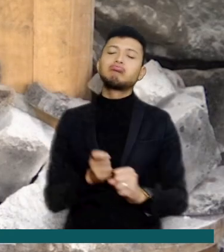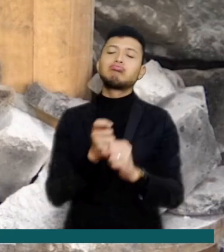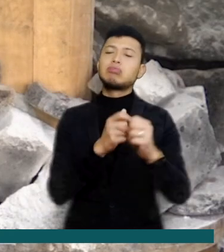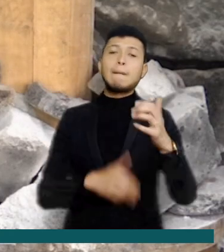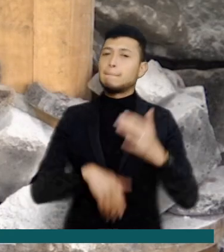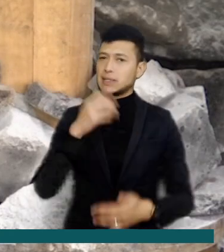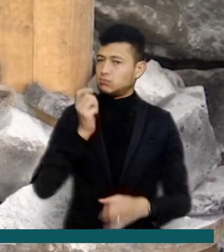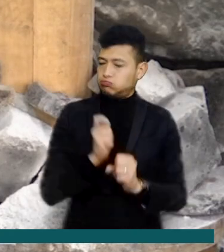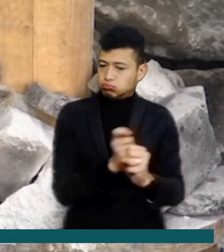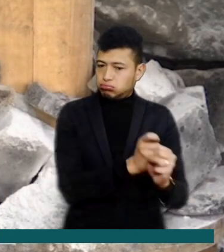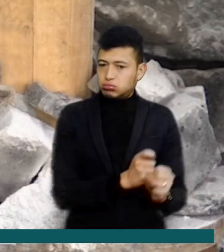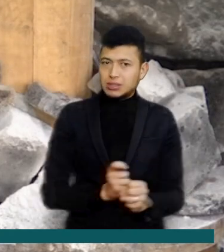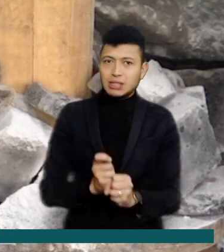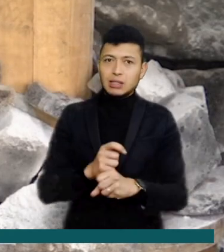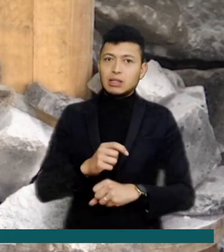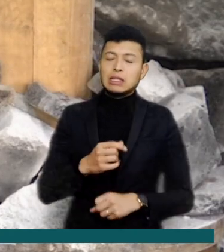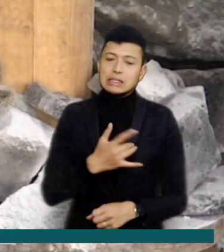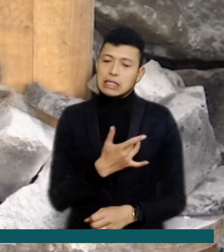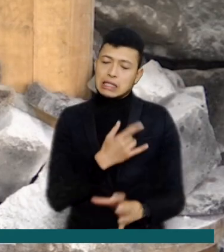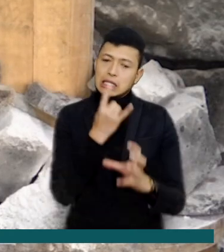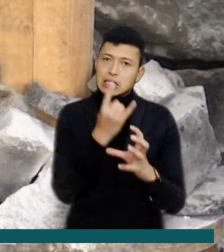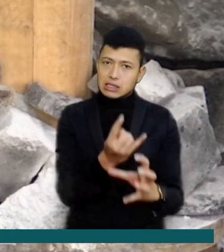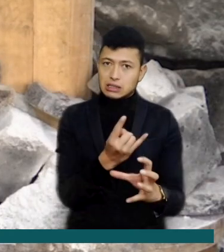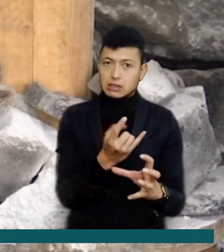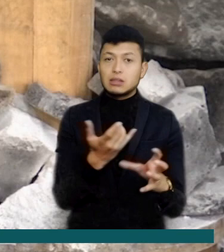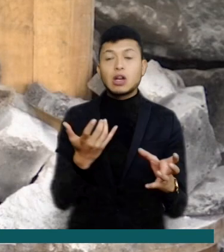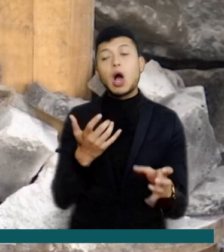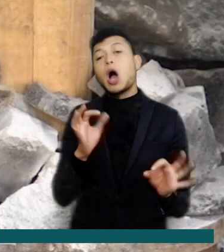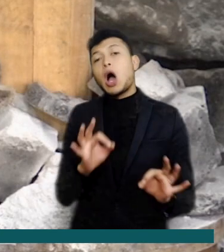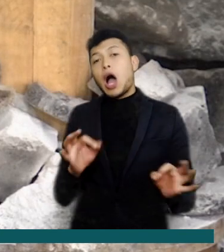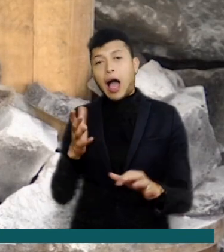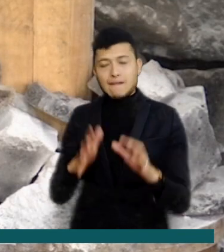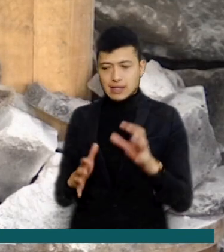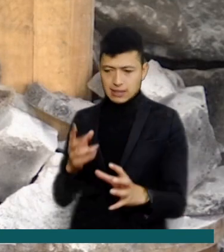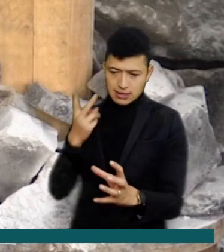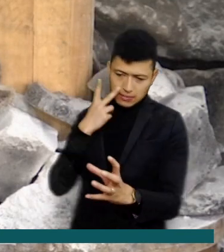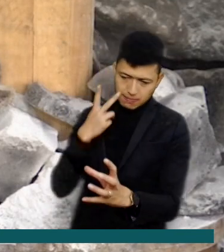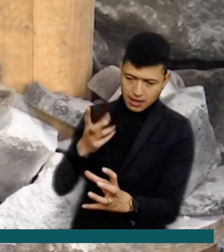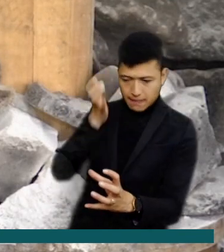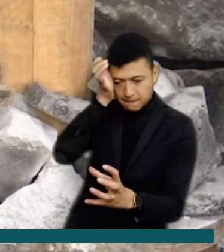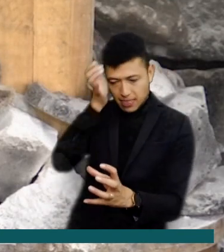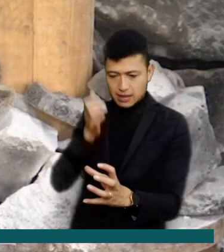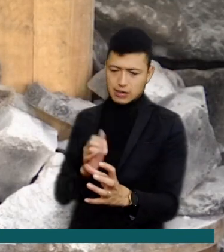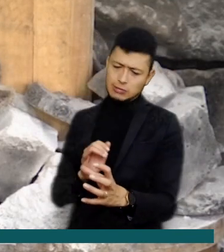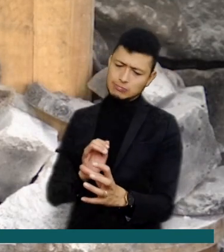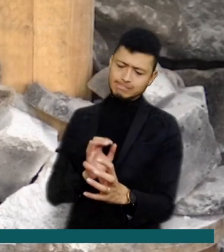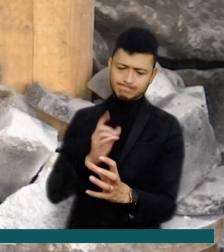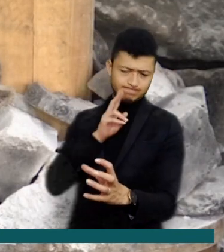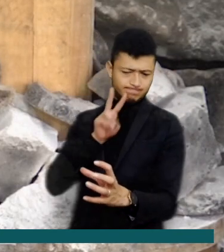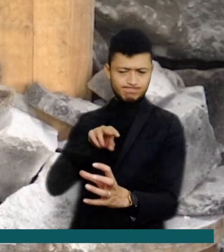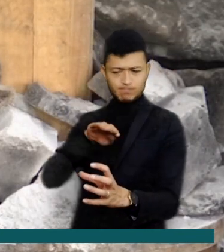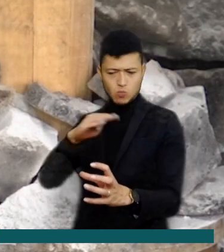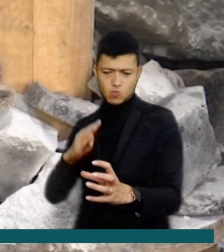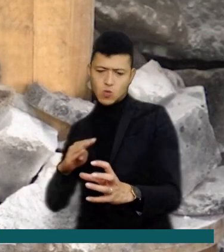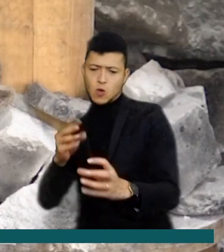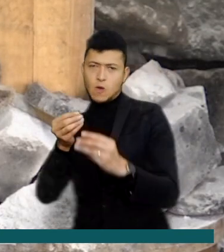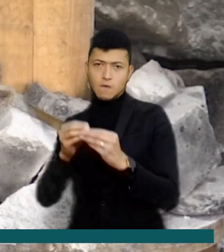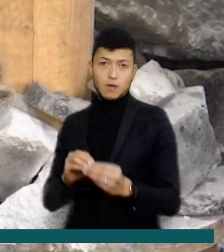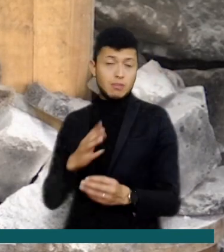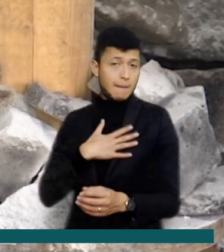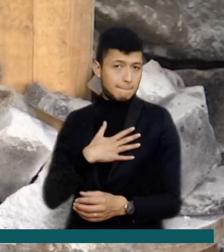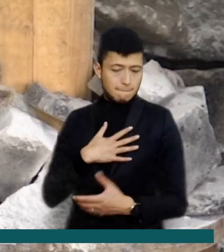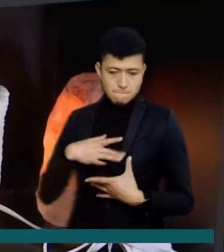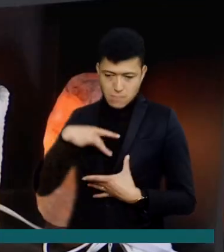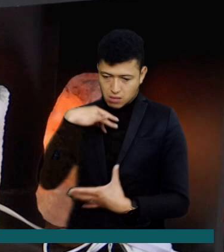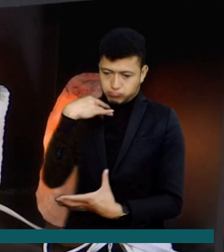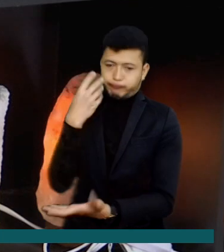transformar, a hacer algo que me llamó la atención. Otras veces simplemente pues voy mirando la roca y voy haciendo un dibujo, pero la idea es que yo ahí